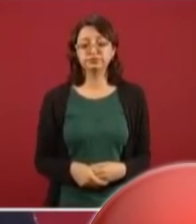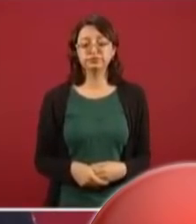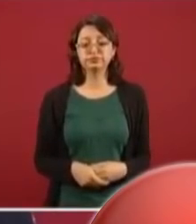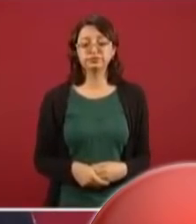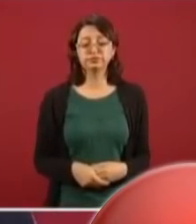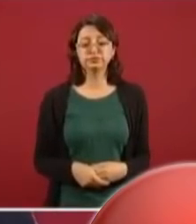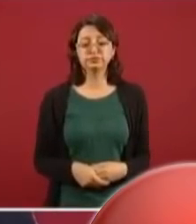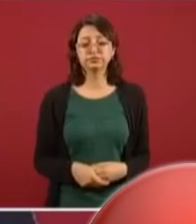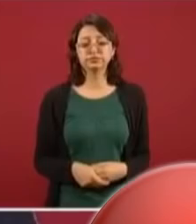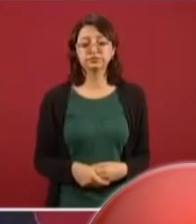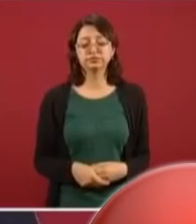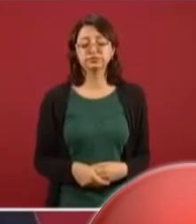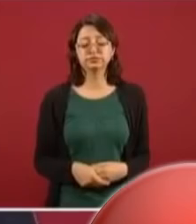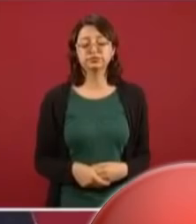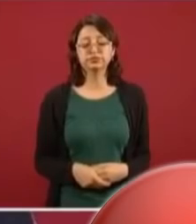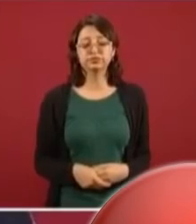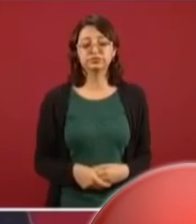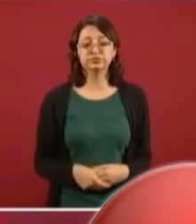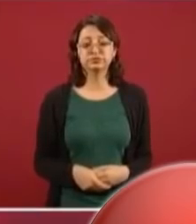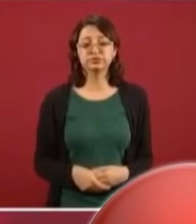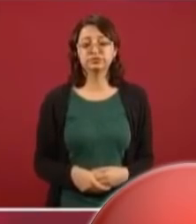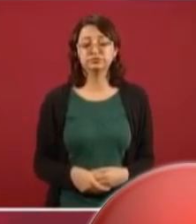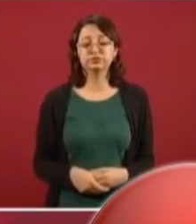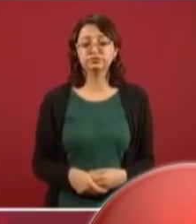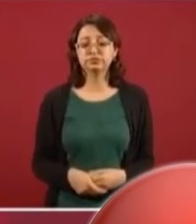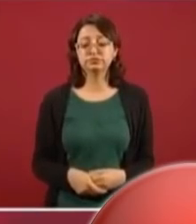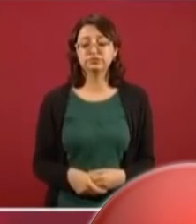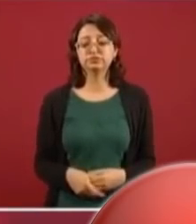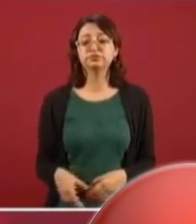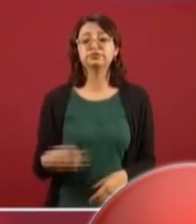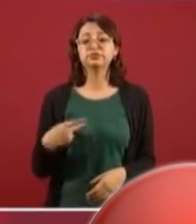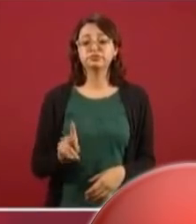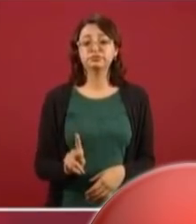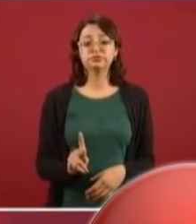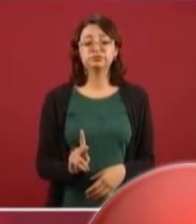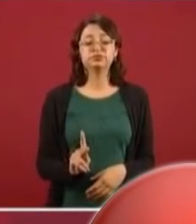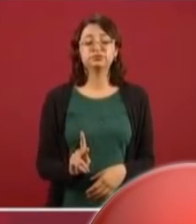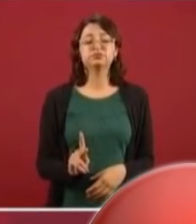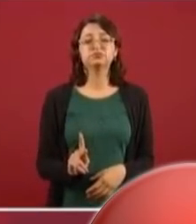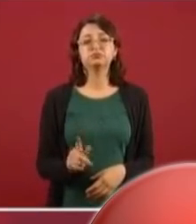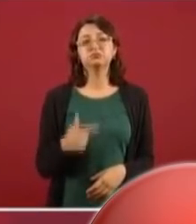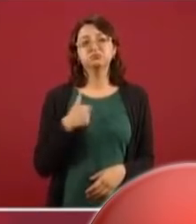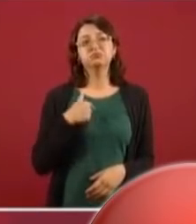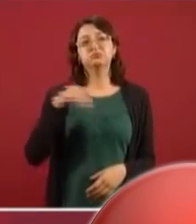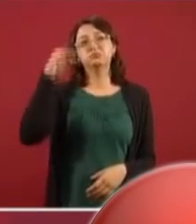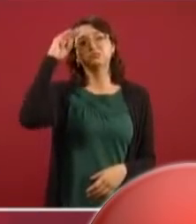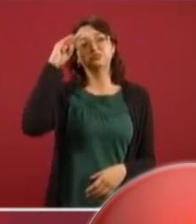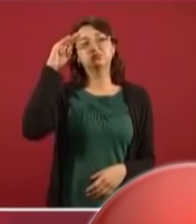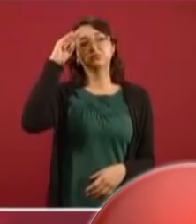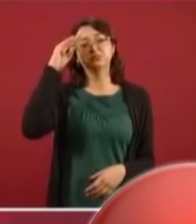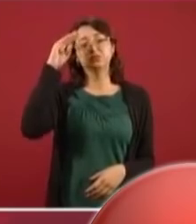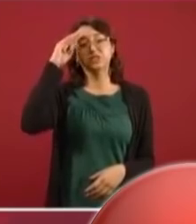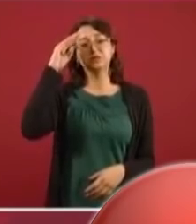no descarto la posibilidad de